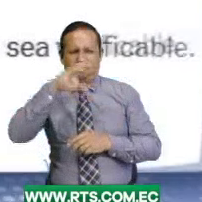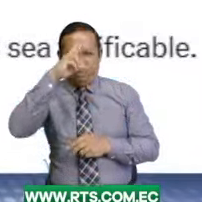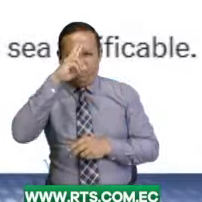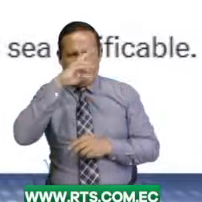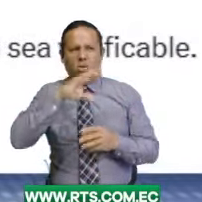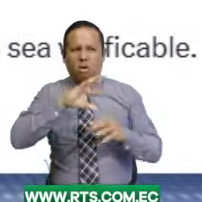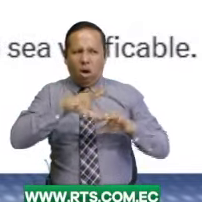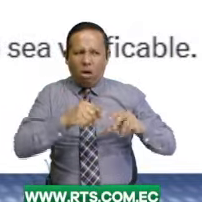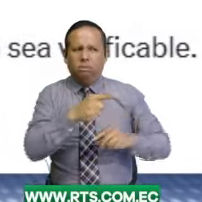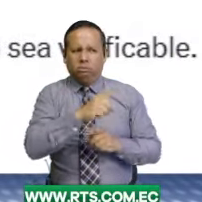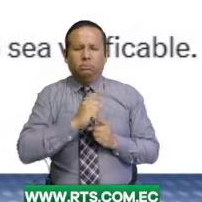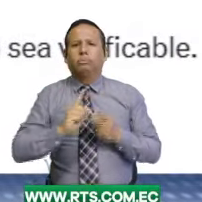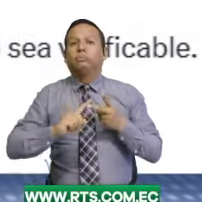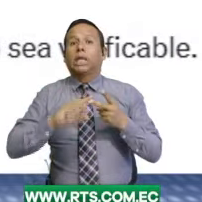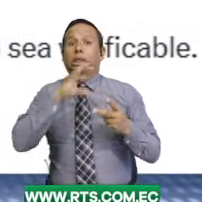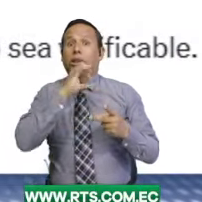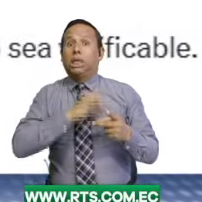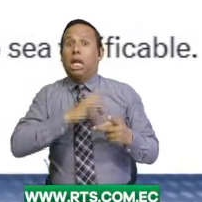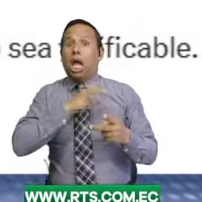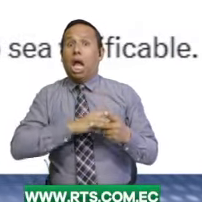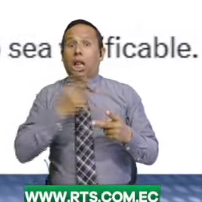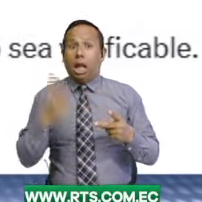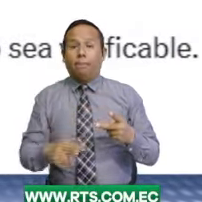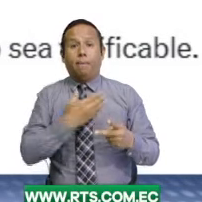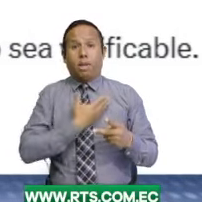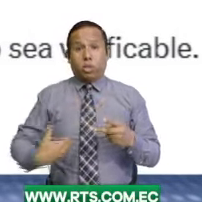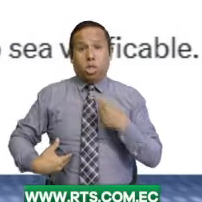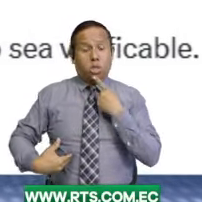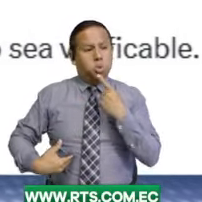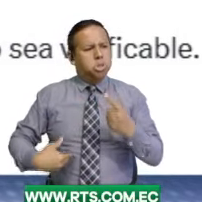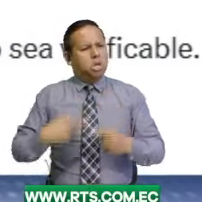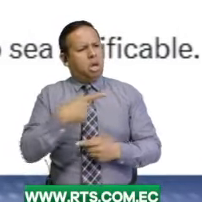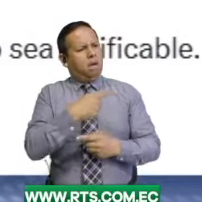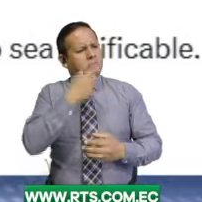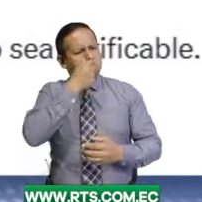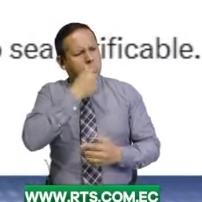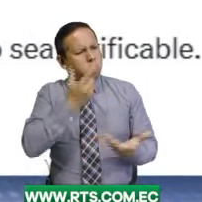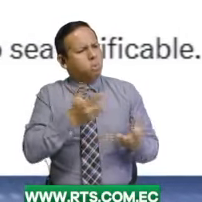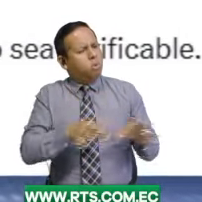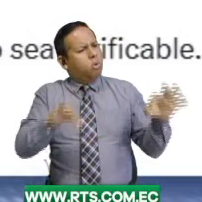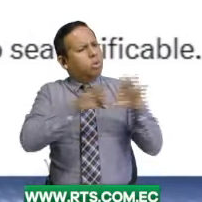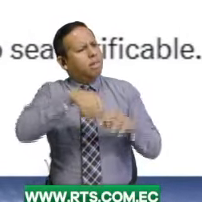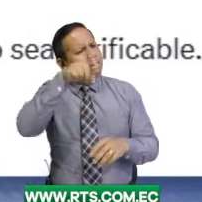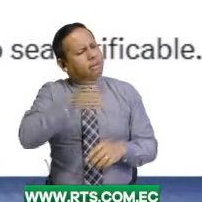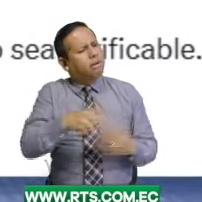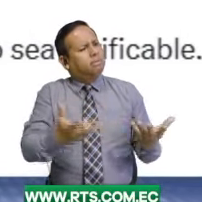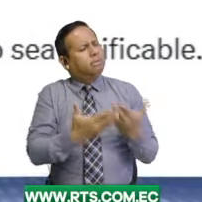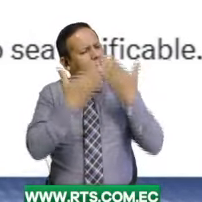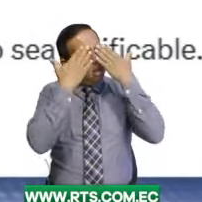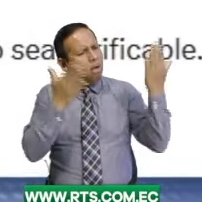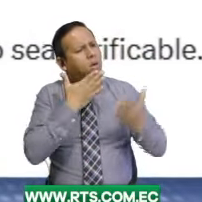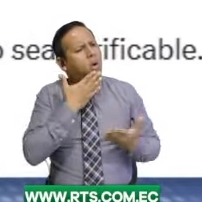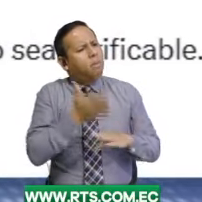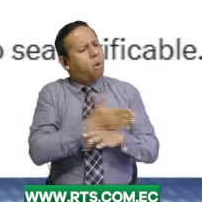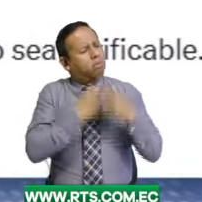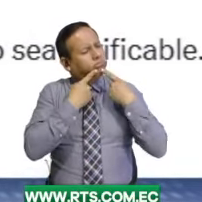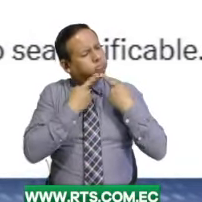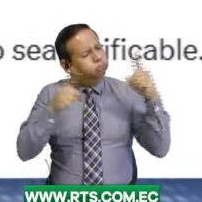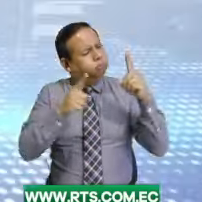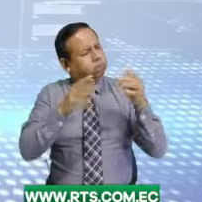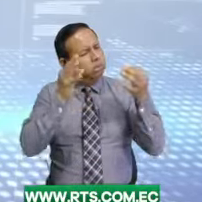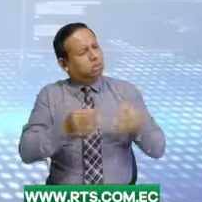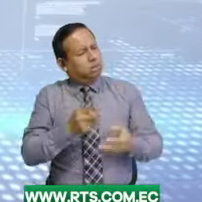que el presidente de Chile, Gabriel Boric, escribió que el régimen de Maduro debe entender que los resultados que publica son difíciles de